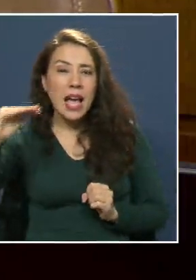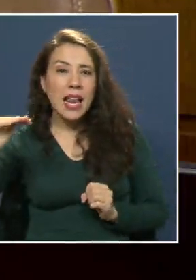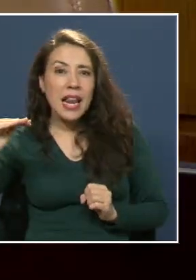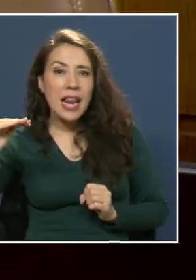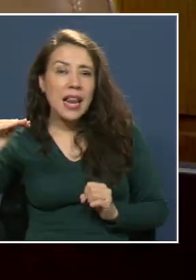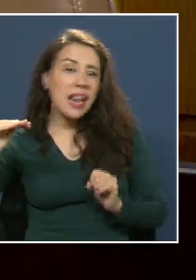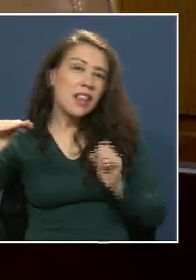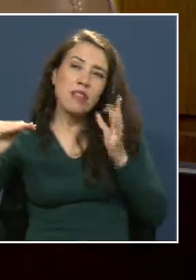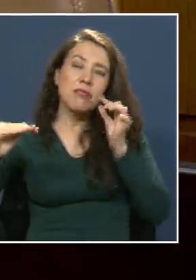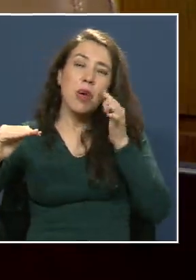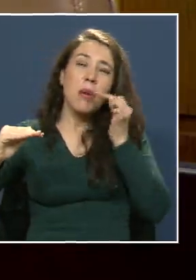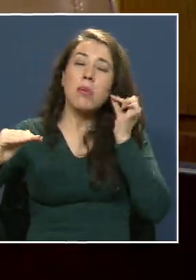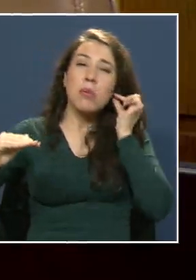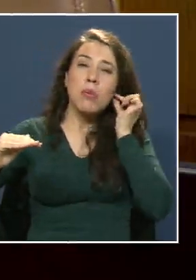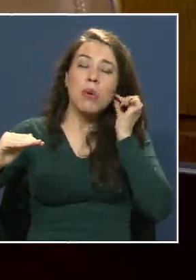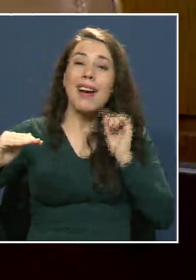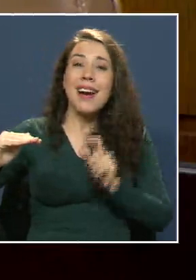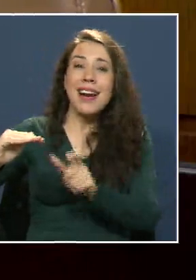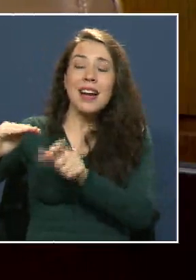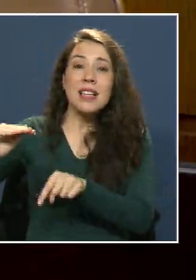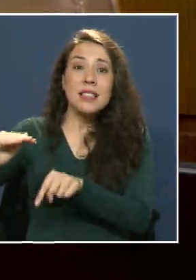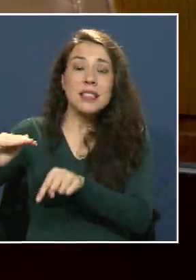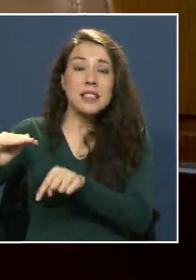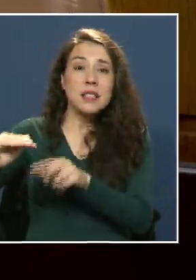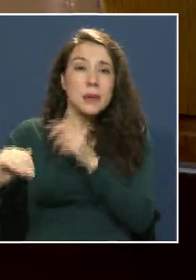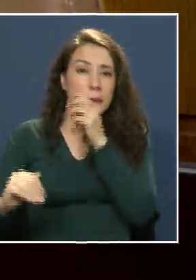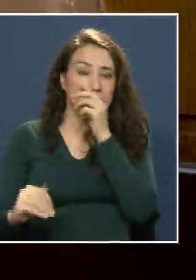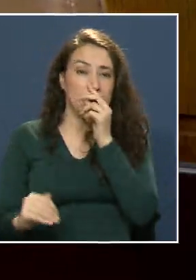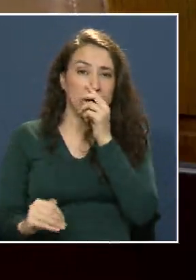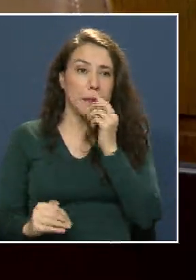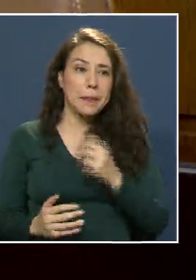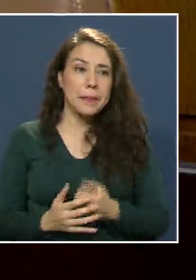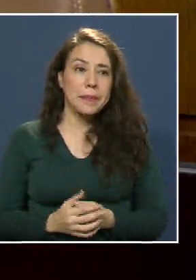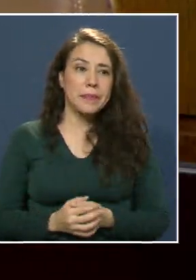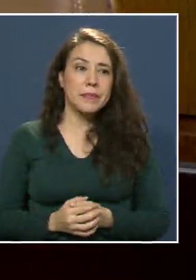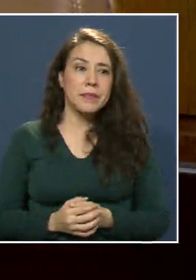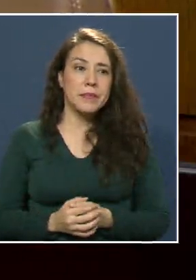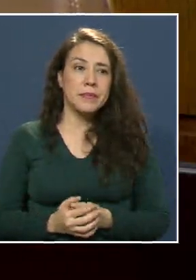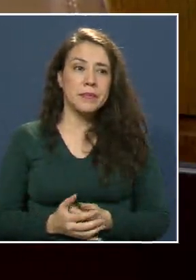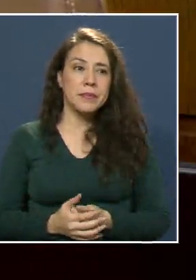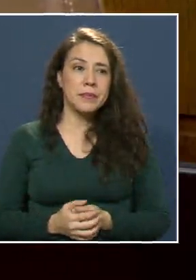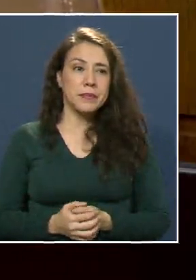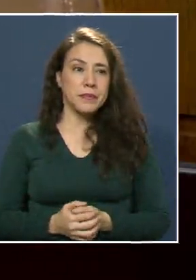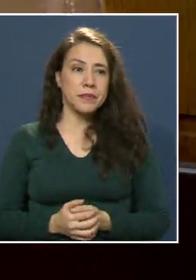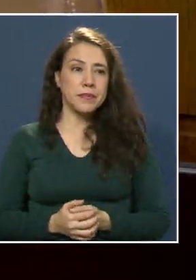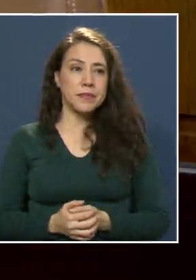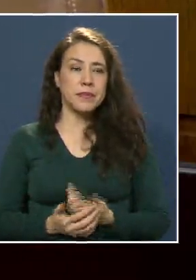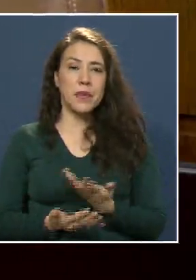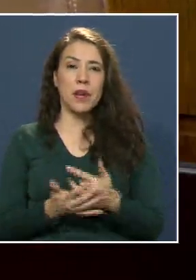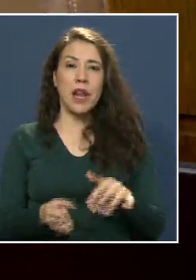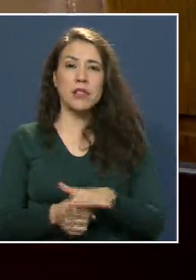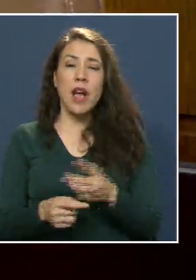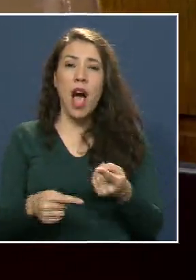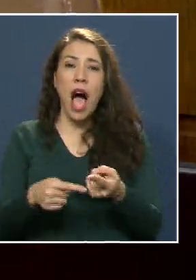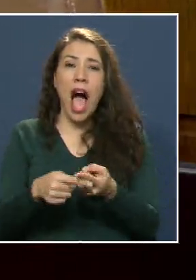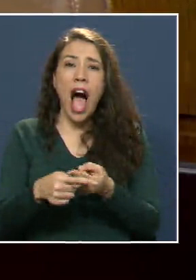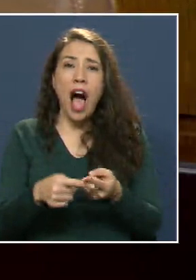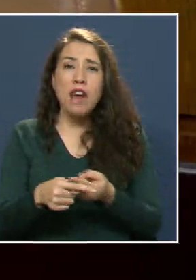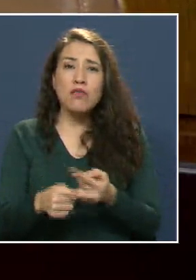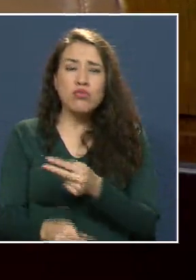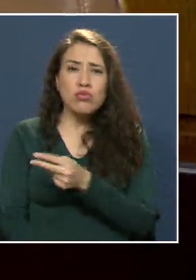una niña se vea enfrentado o enfrentada a una situación de abuso